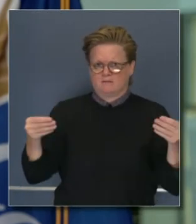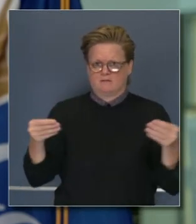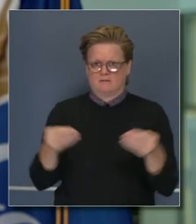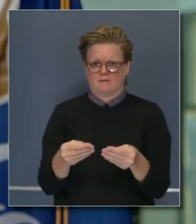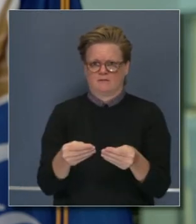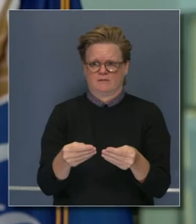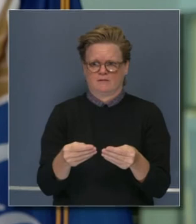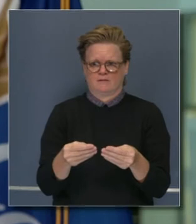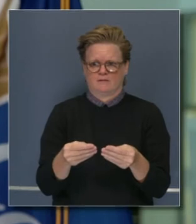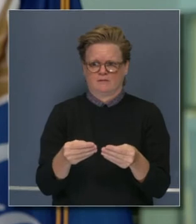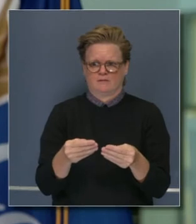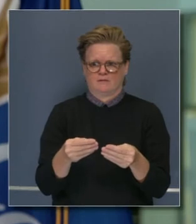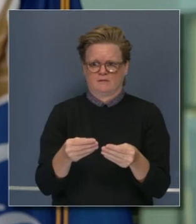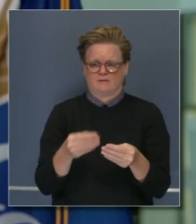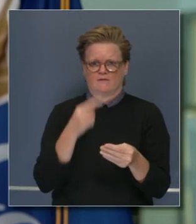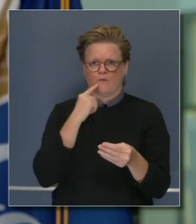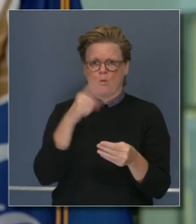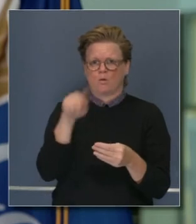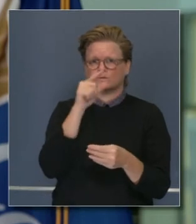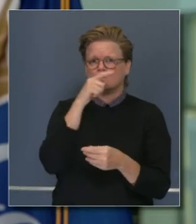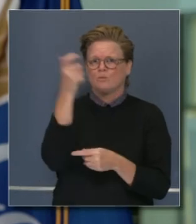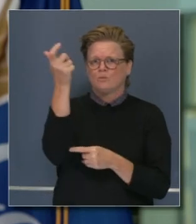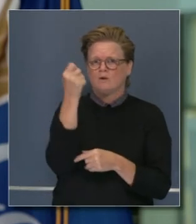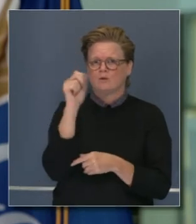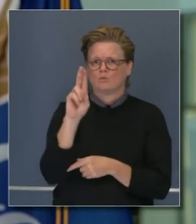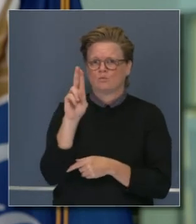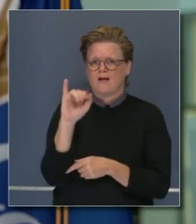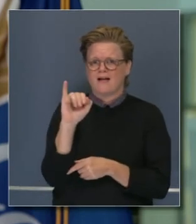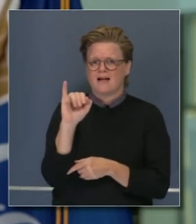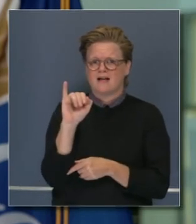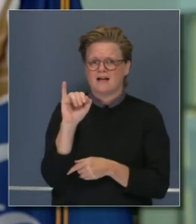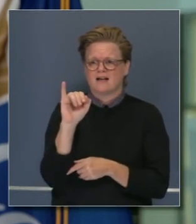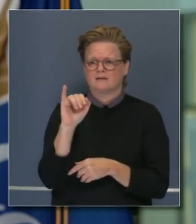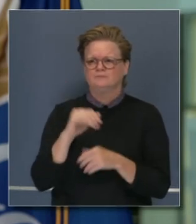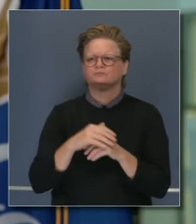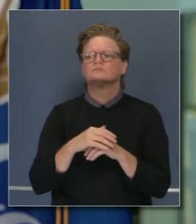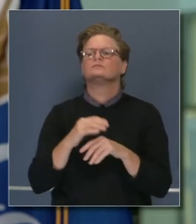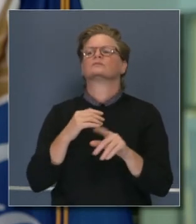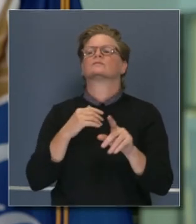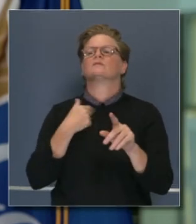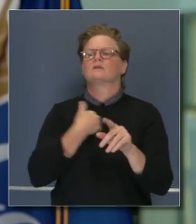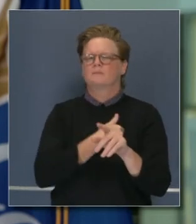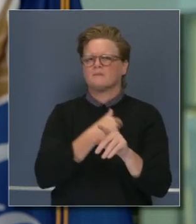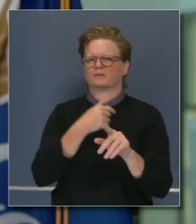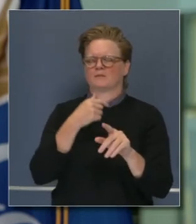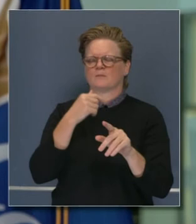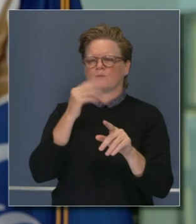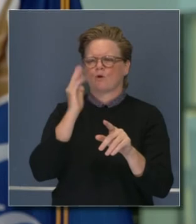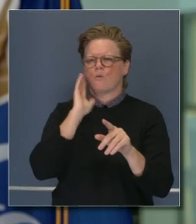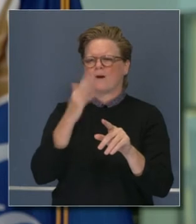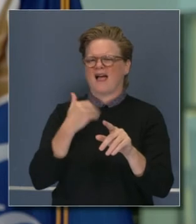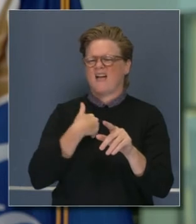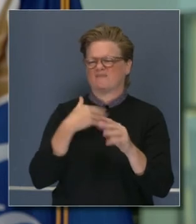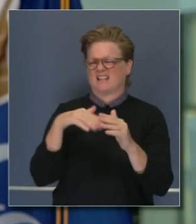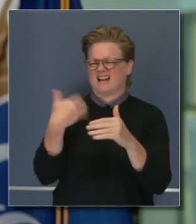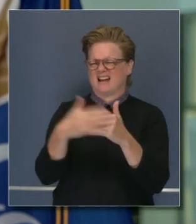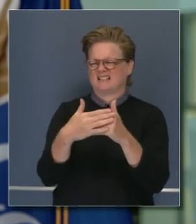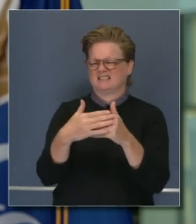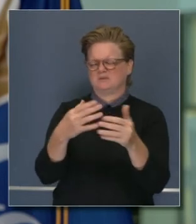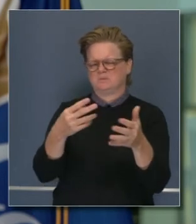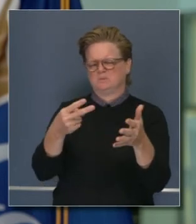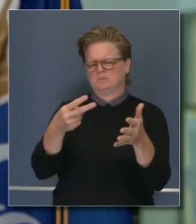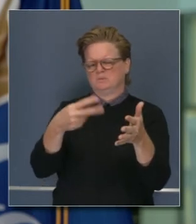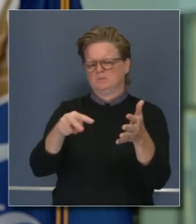gobierno federal para nuestro beneficio de seguro de empleo, el suplemento, pero sí tendremos los 300, saldrán en las